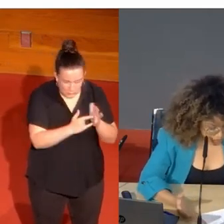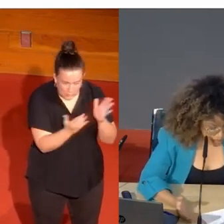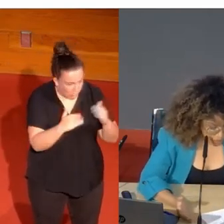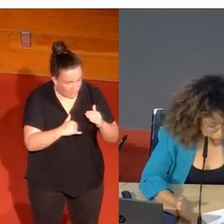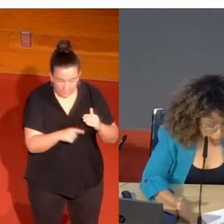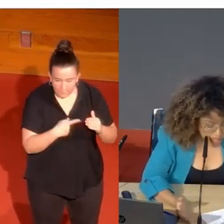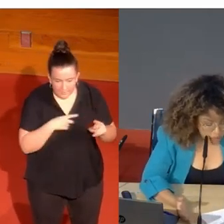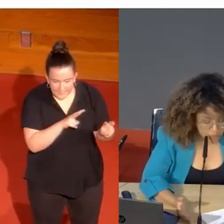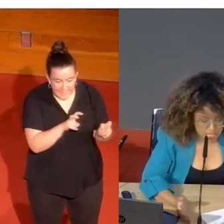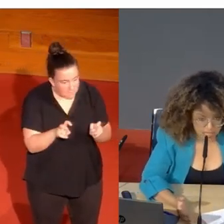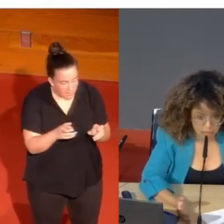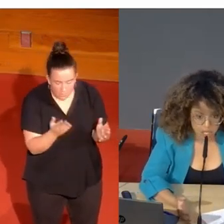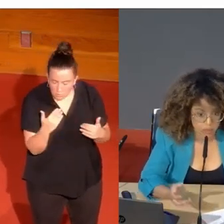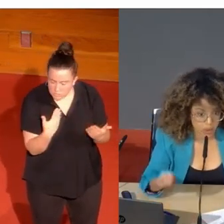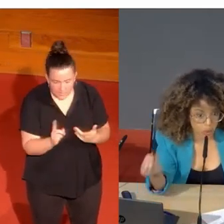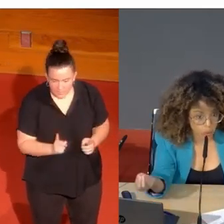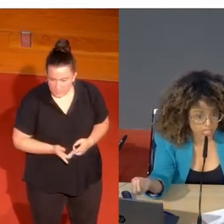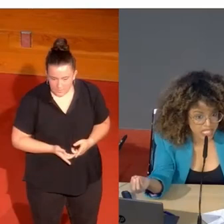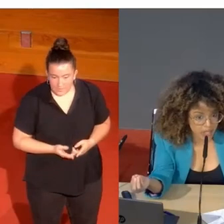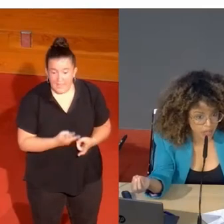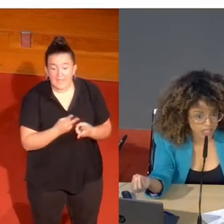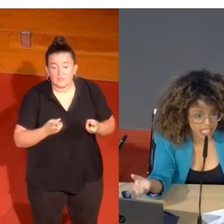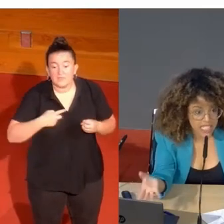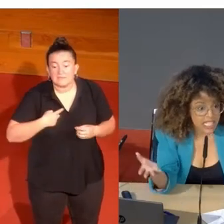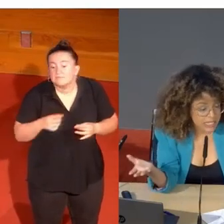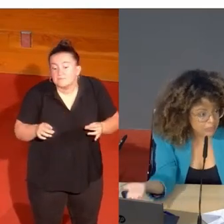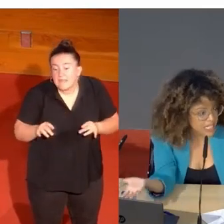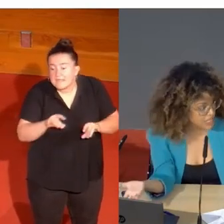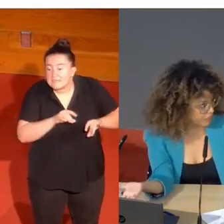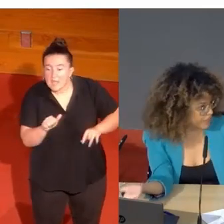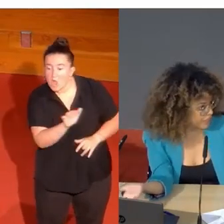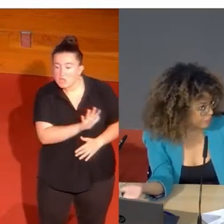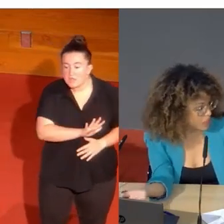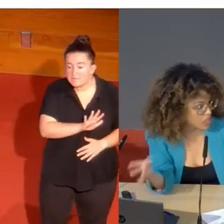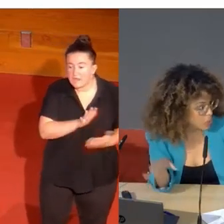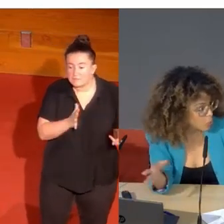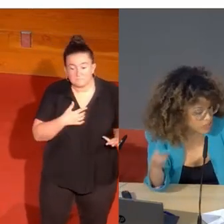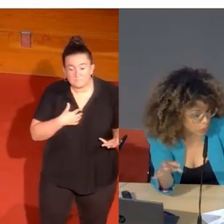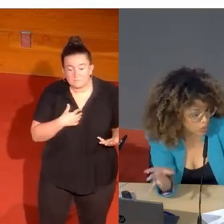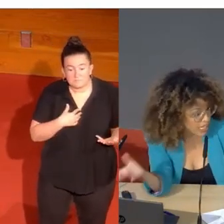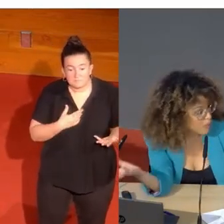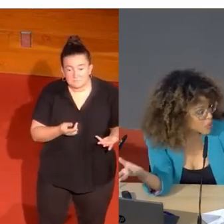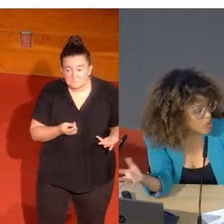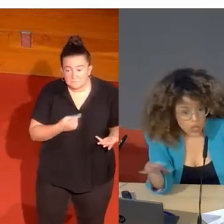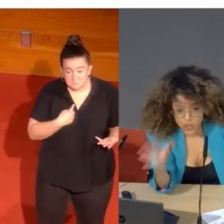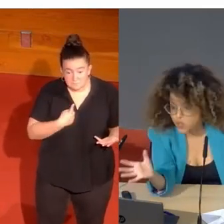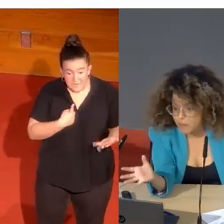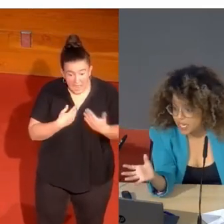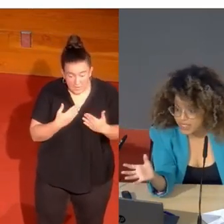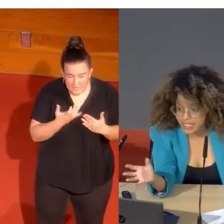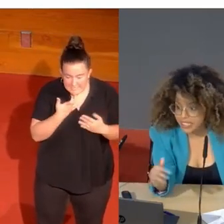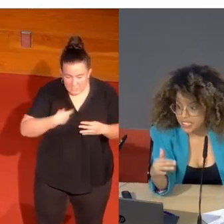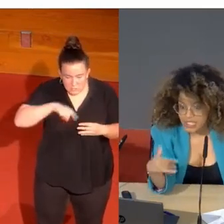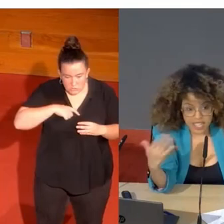tanto para poder informarse también sobre lo que ocurre en El Sahara occidental también es difícil porque si si goleamos lo